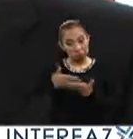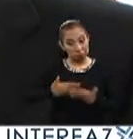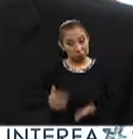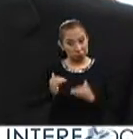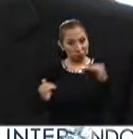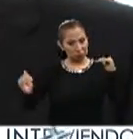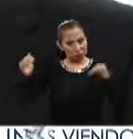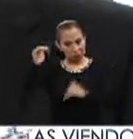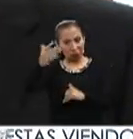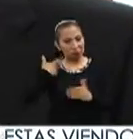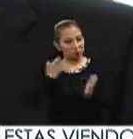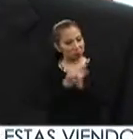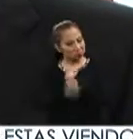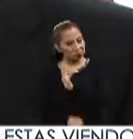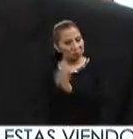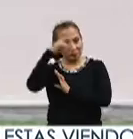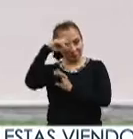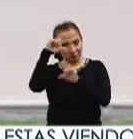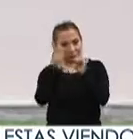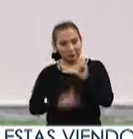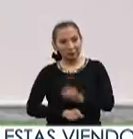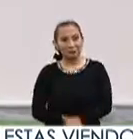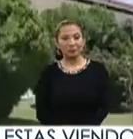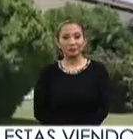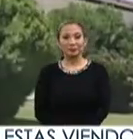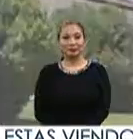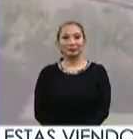hoy es un referente a nivel nacional.